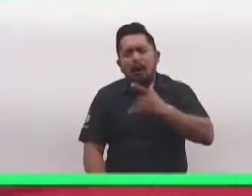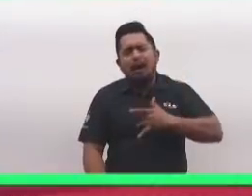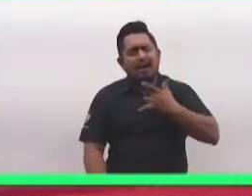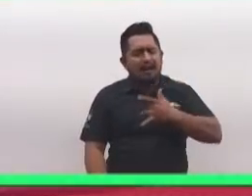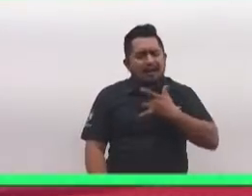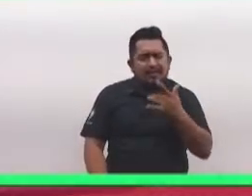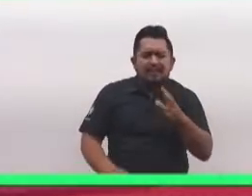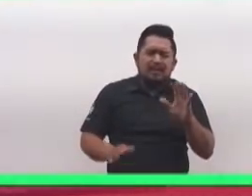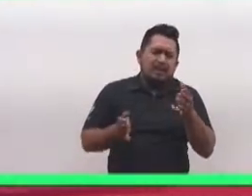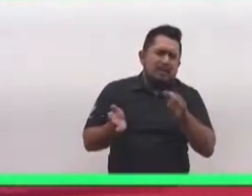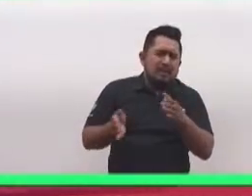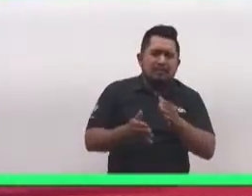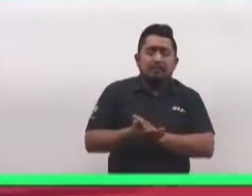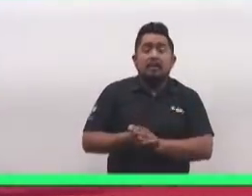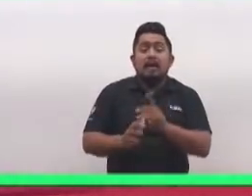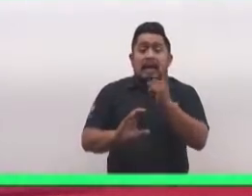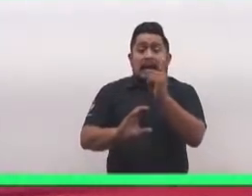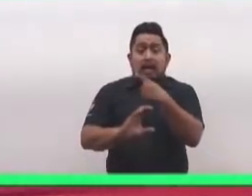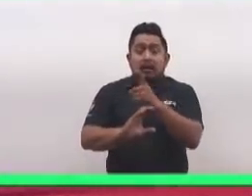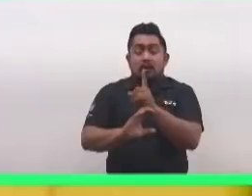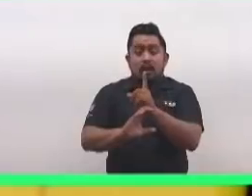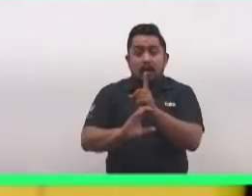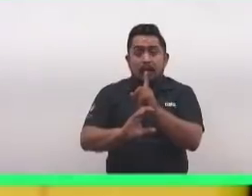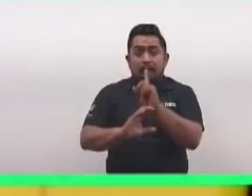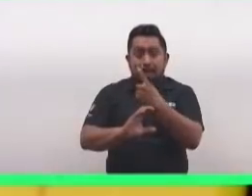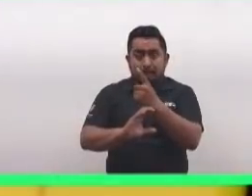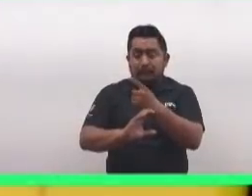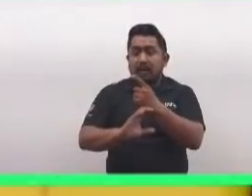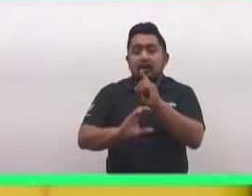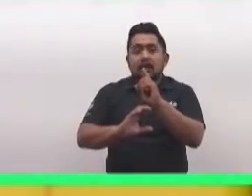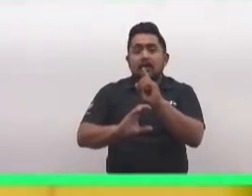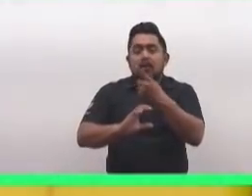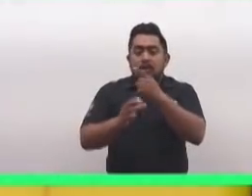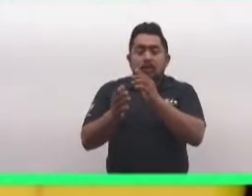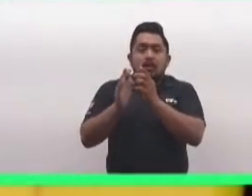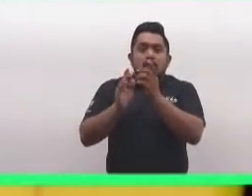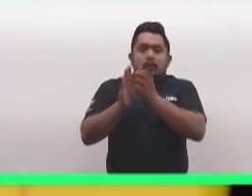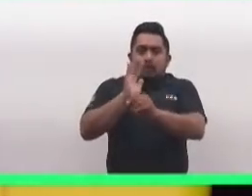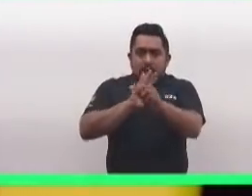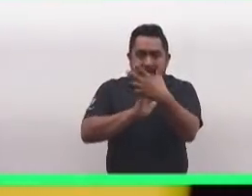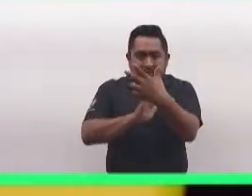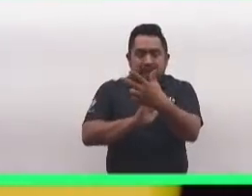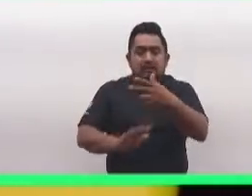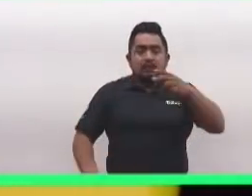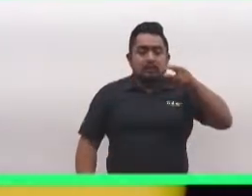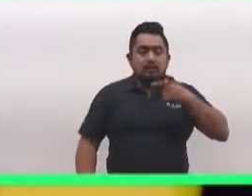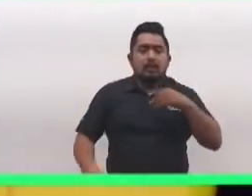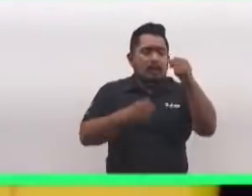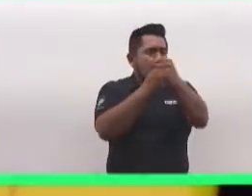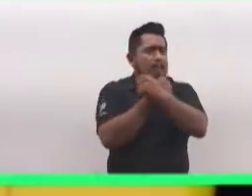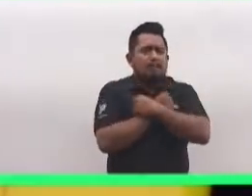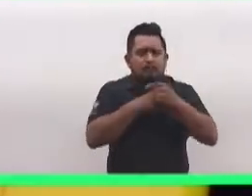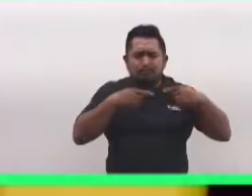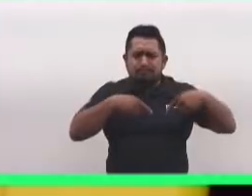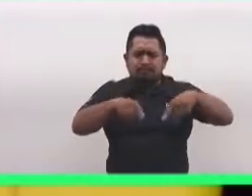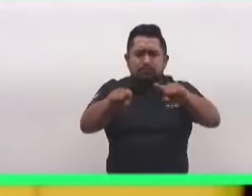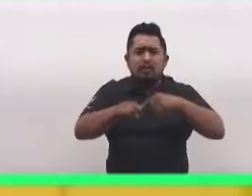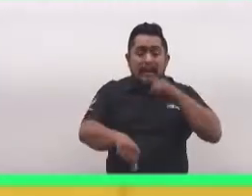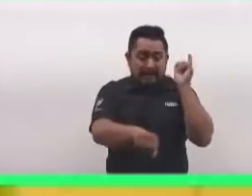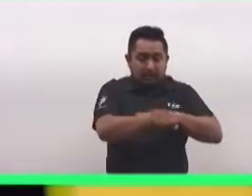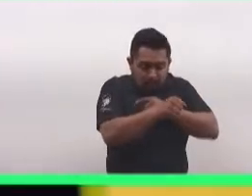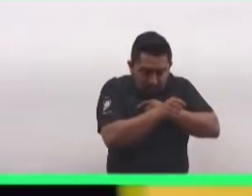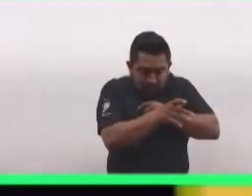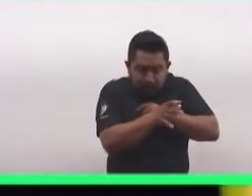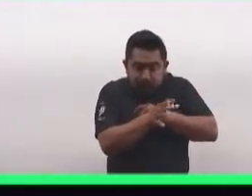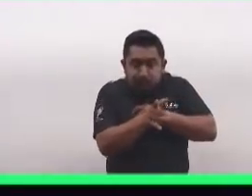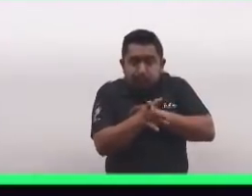primer amor es como primero corintios 13 todo lo soporta todo lo tolera el primer amor nunca deja de ser pero cuando el tiempo comienza a fluir y a